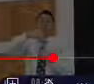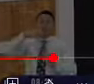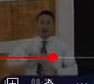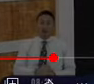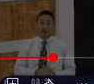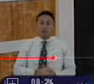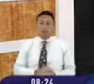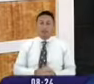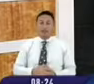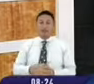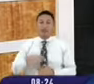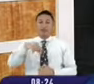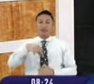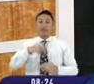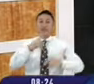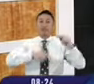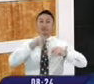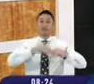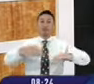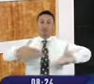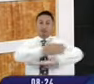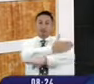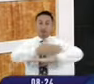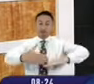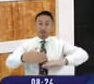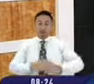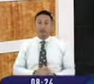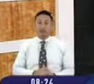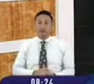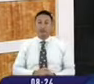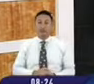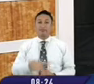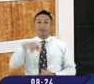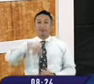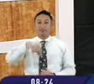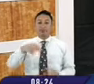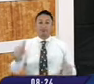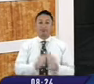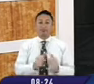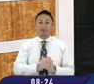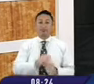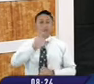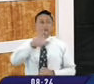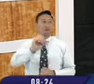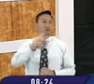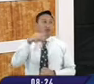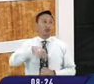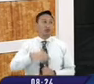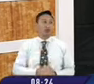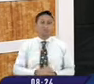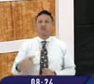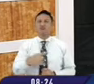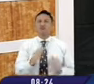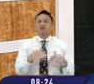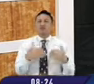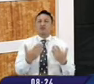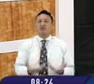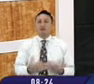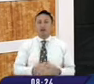se construye el bulevar de la avenida Equinoccial. Aquí con Don Topo nos va a contar cómo está este bulevar. Le mando un